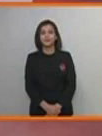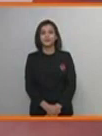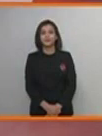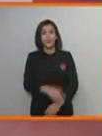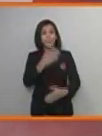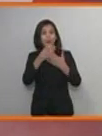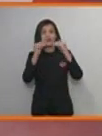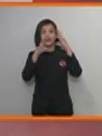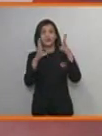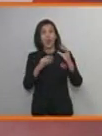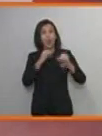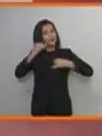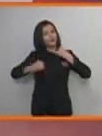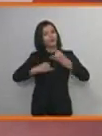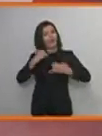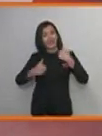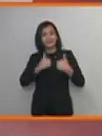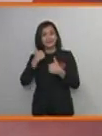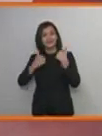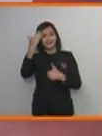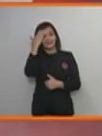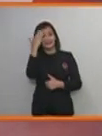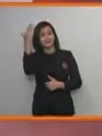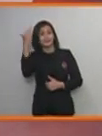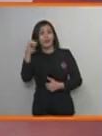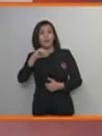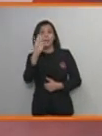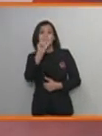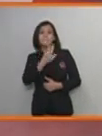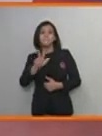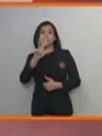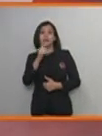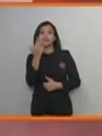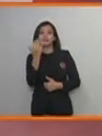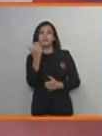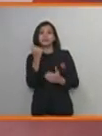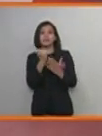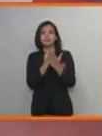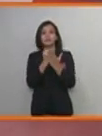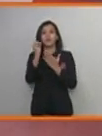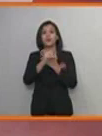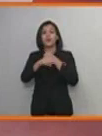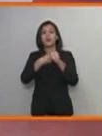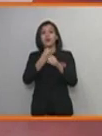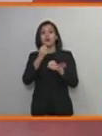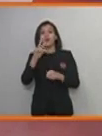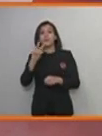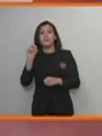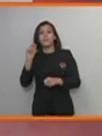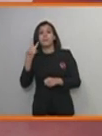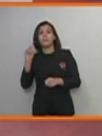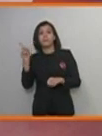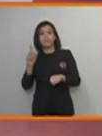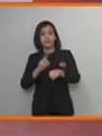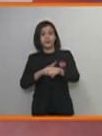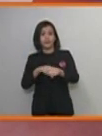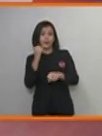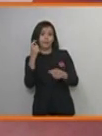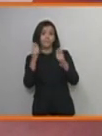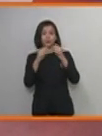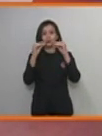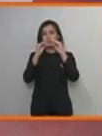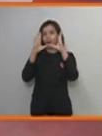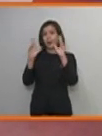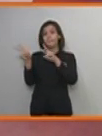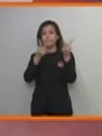Muy buenos días, mis queridos jugadores. Qué alegría poder saludarlos hoy martes 15 de junio del año 2021. Ya son las 11 en punto de la mañana. Estamos